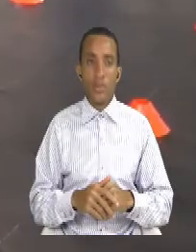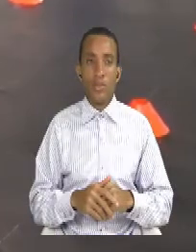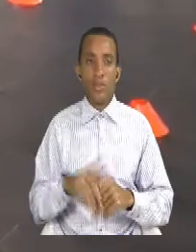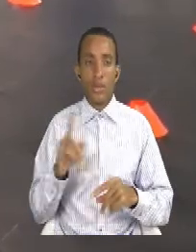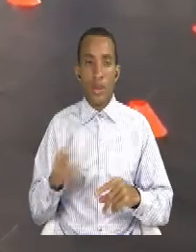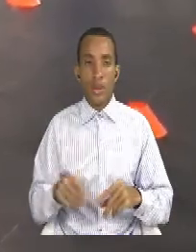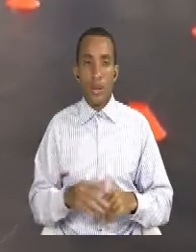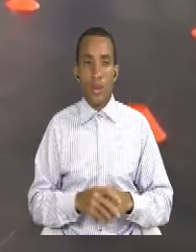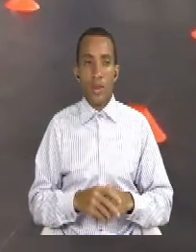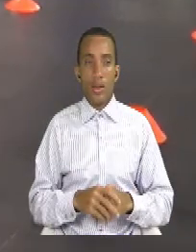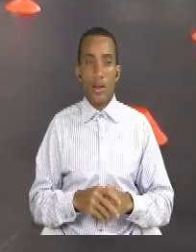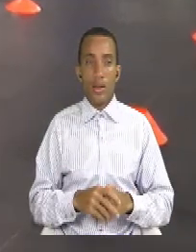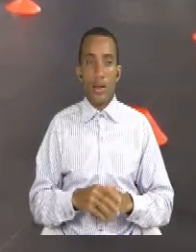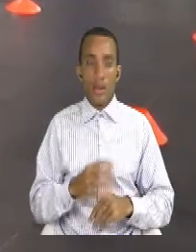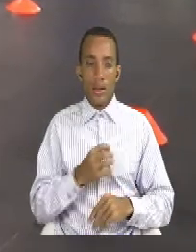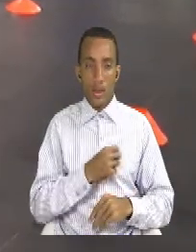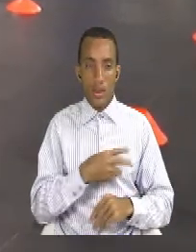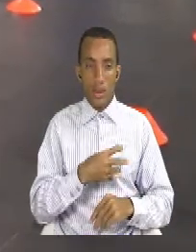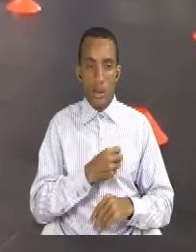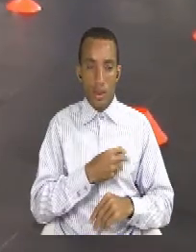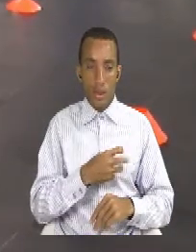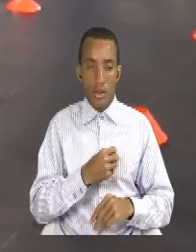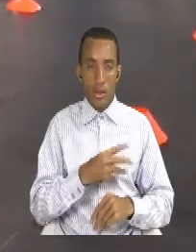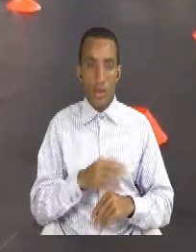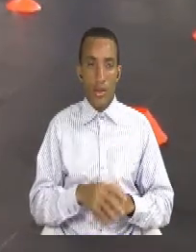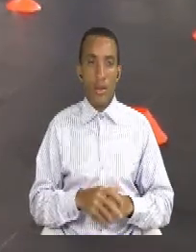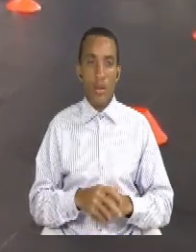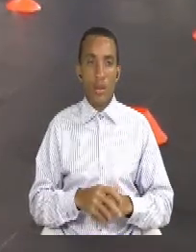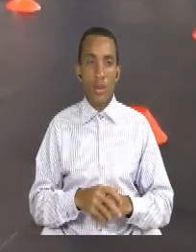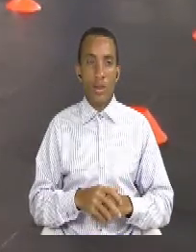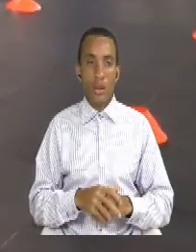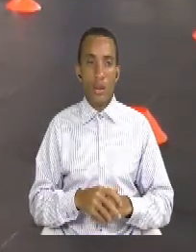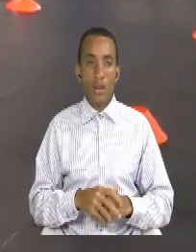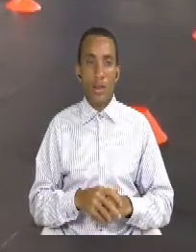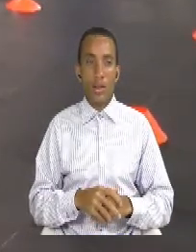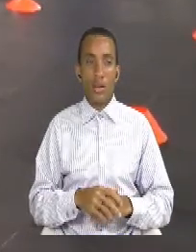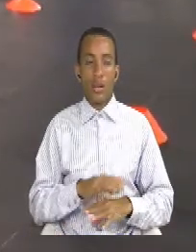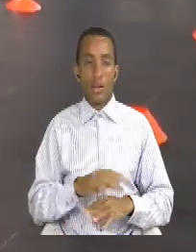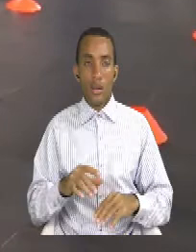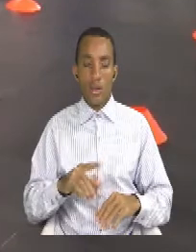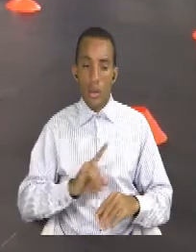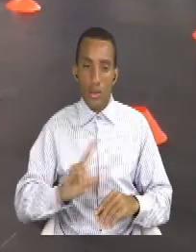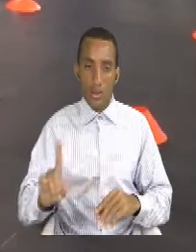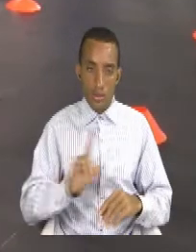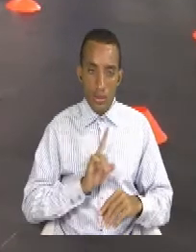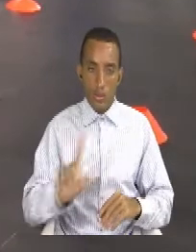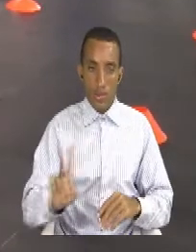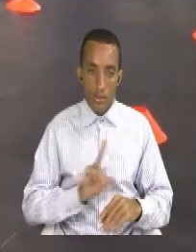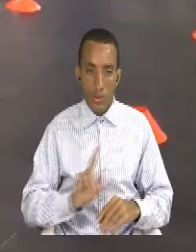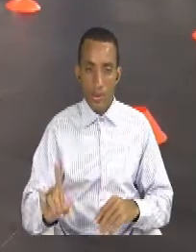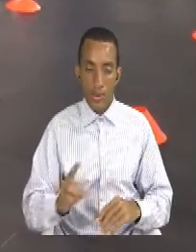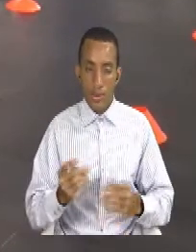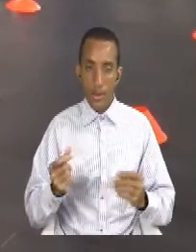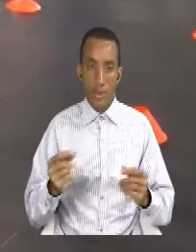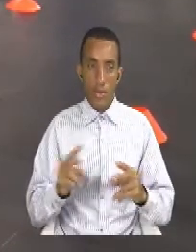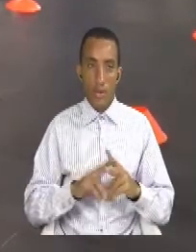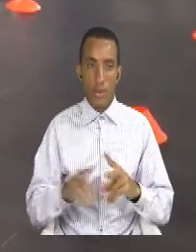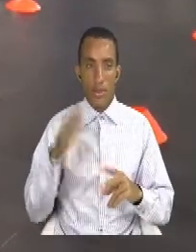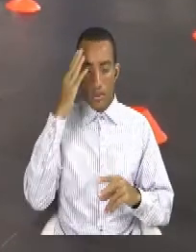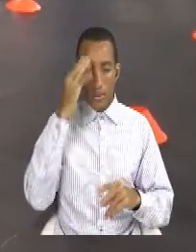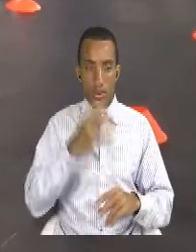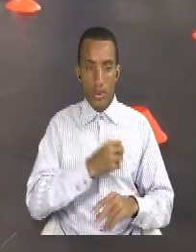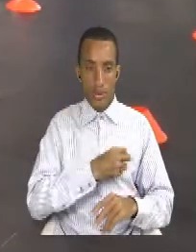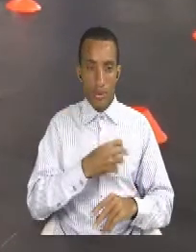más de cardio para que manejemos nuestra pliometría, nuestras velocidades cortas, para sumarle cardio, ¿sabes? Que el cardio es muy